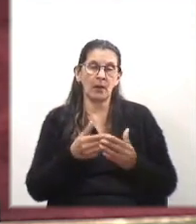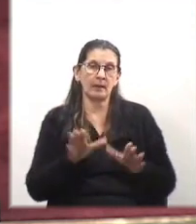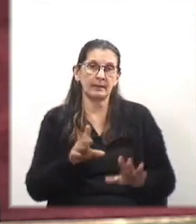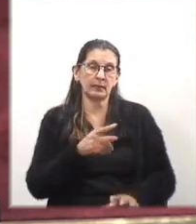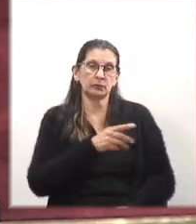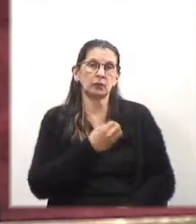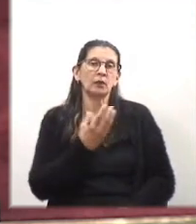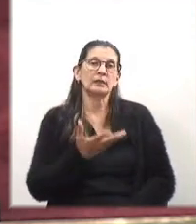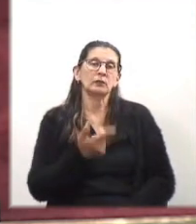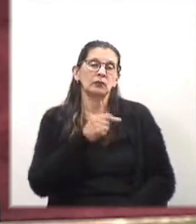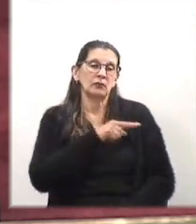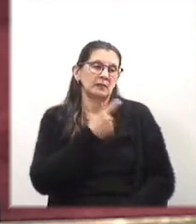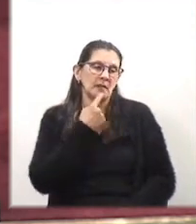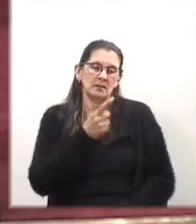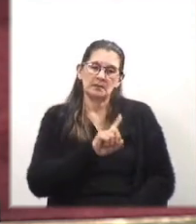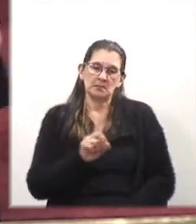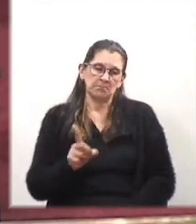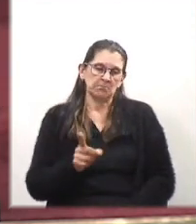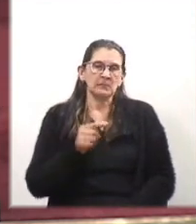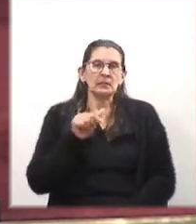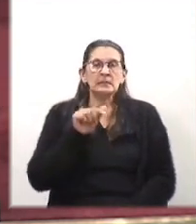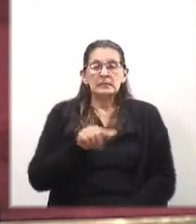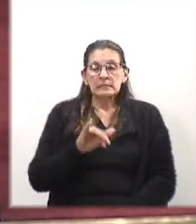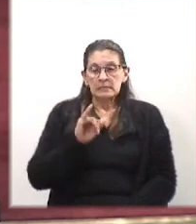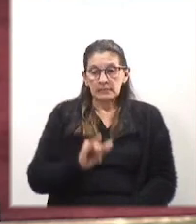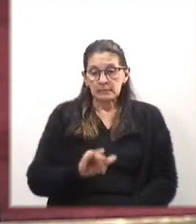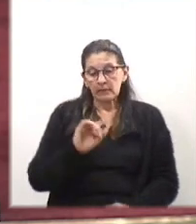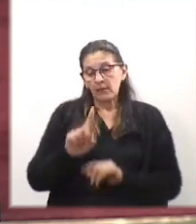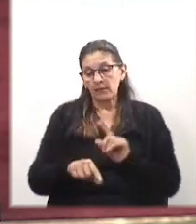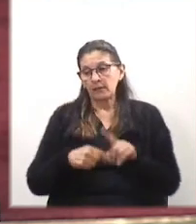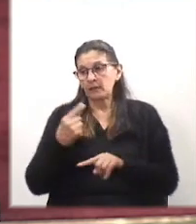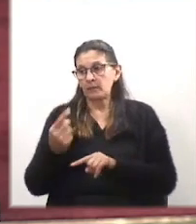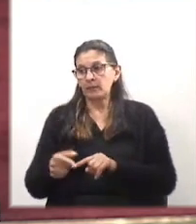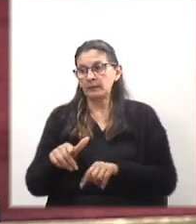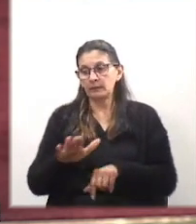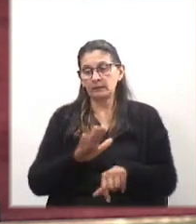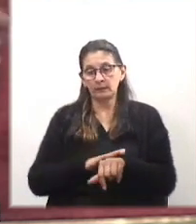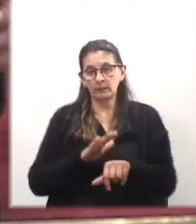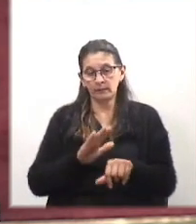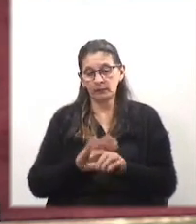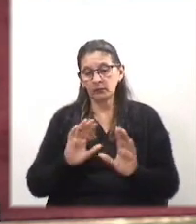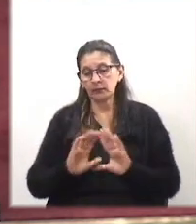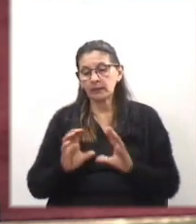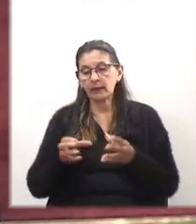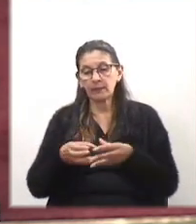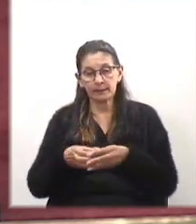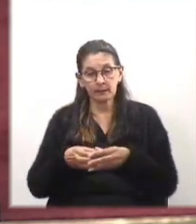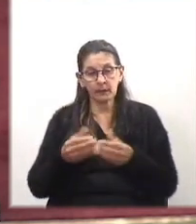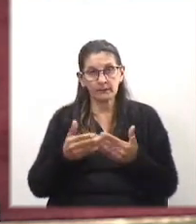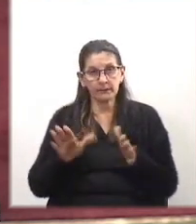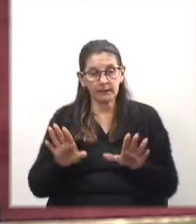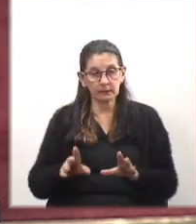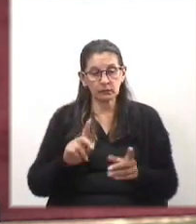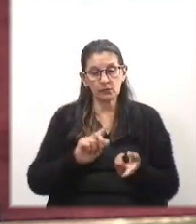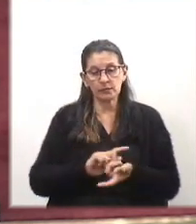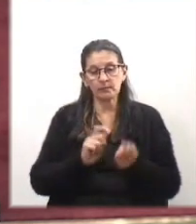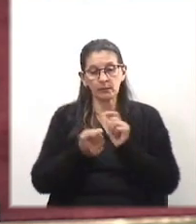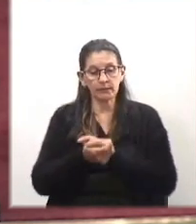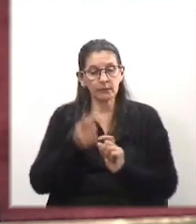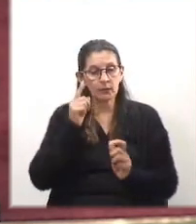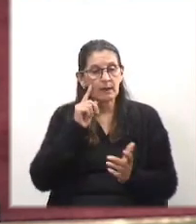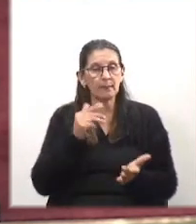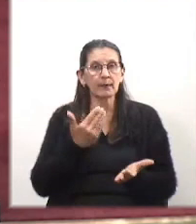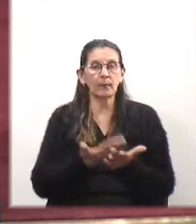lo considera central. Si bien, luego de las instancias de intercambio con Cabildo, se modificó la